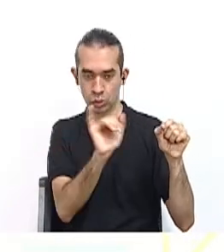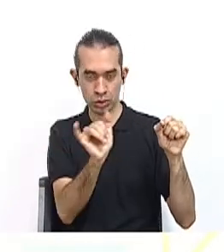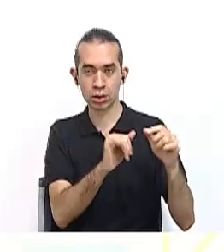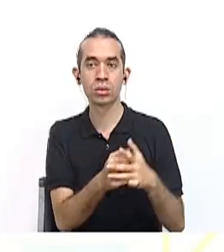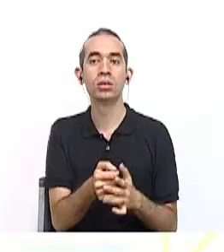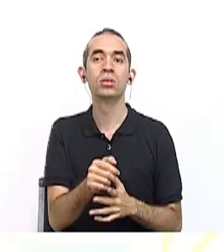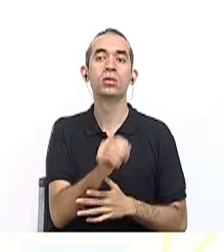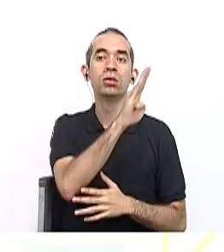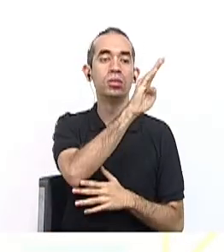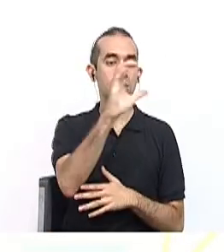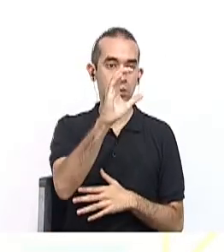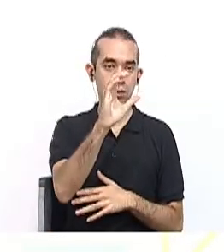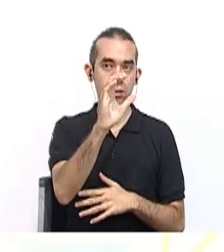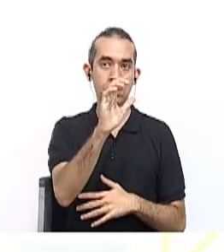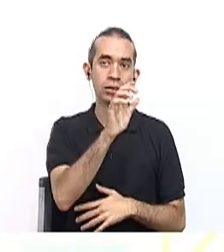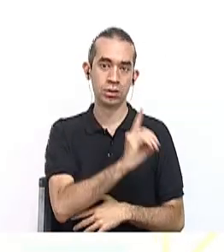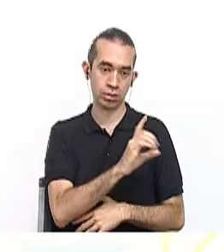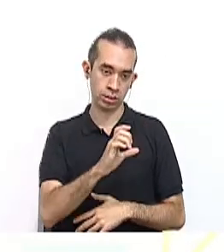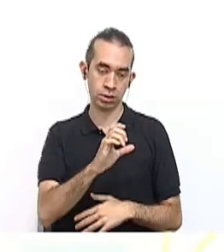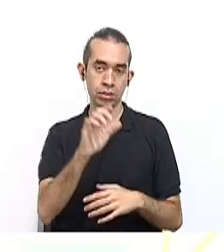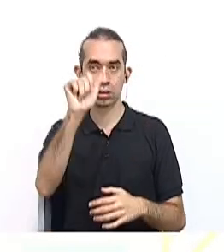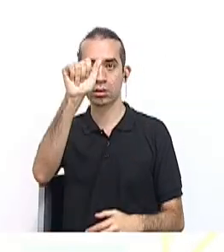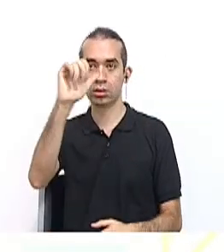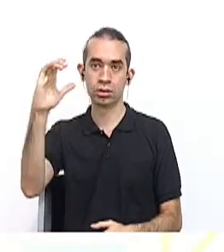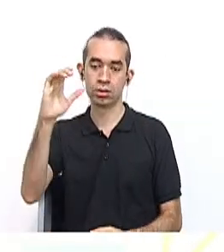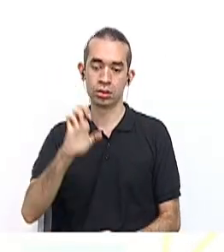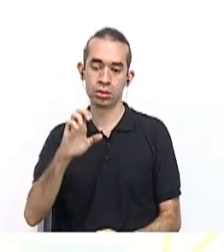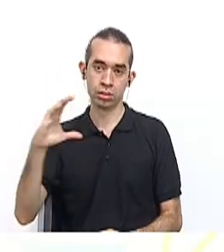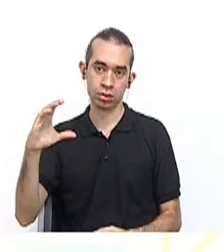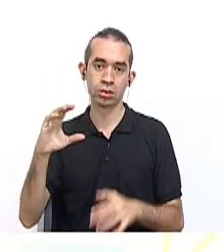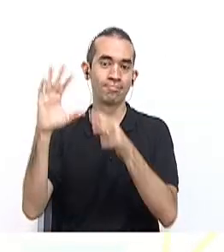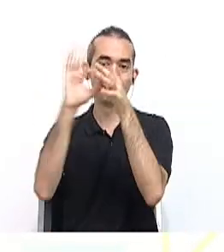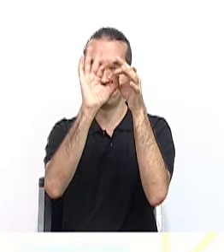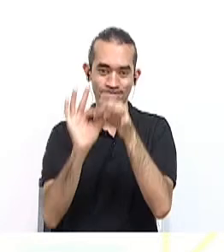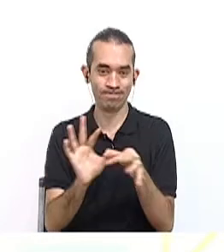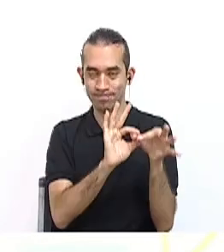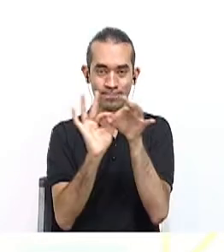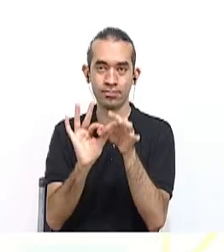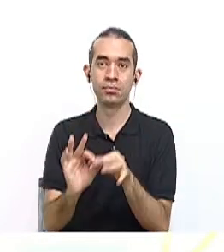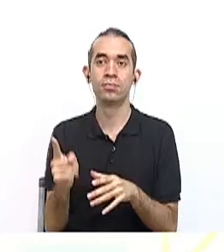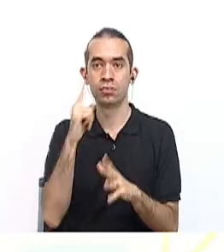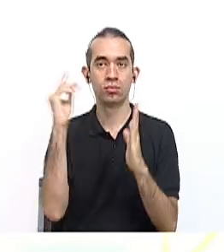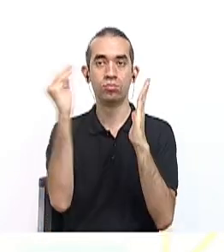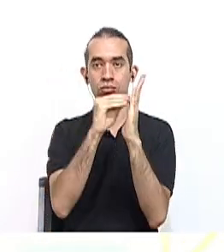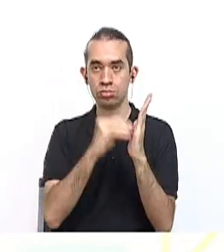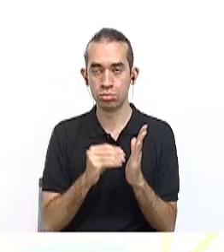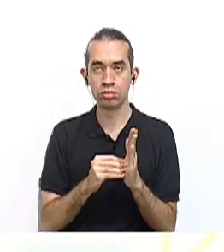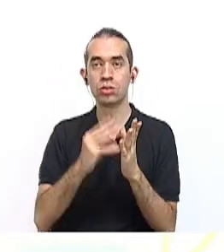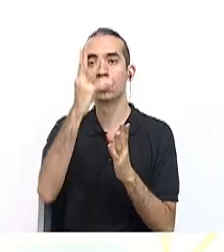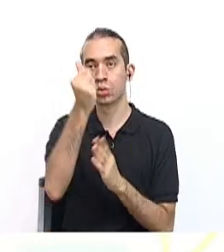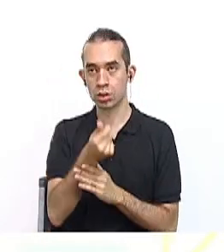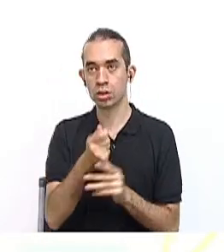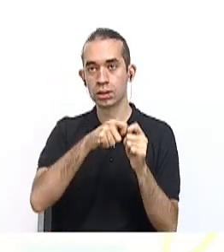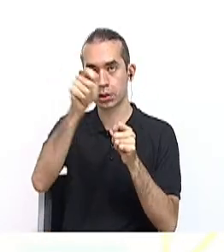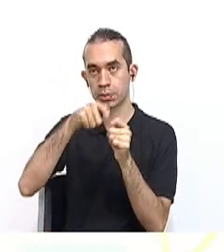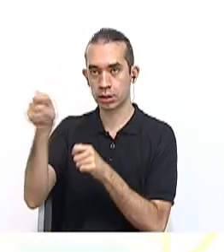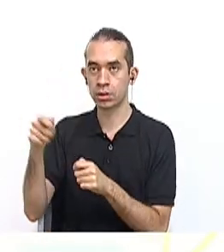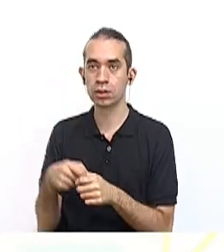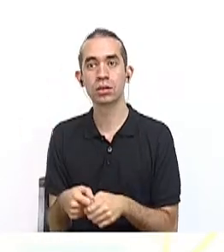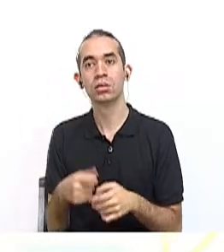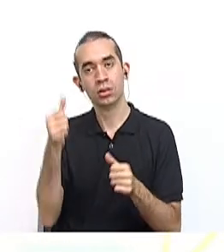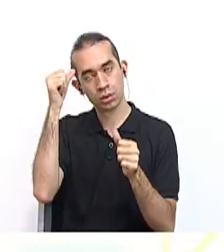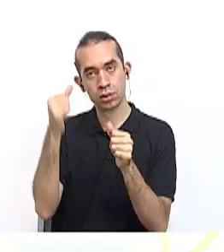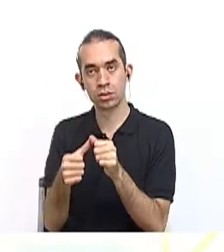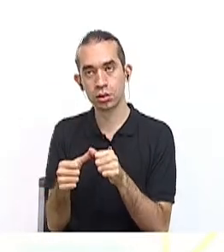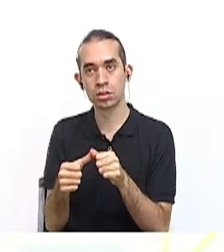a DC, como AC es a S. Colocamos las medidas y recordemos que ellos tienen